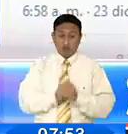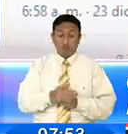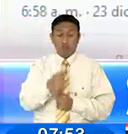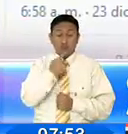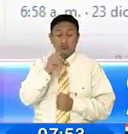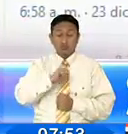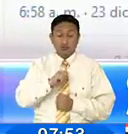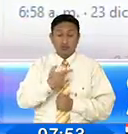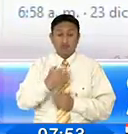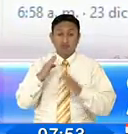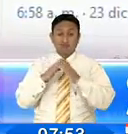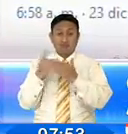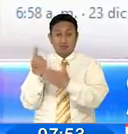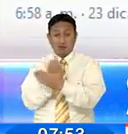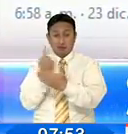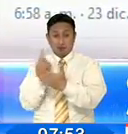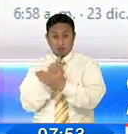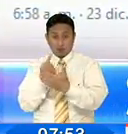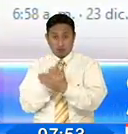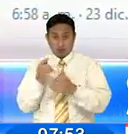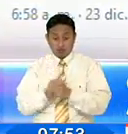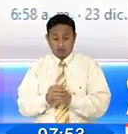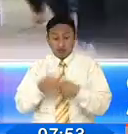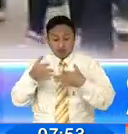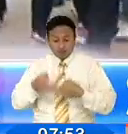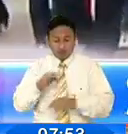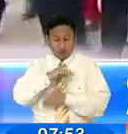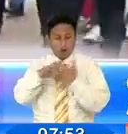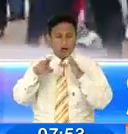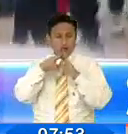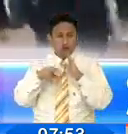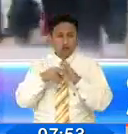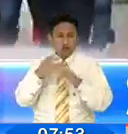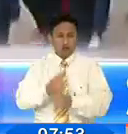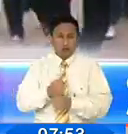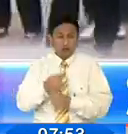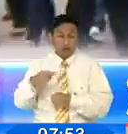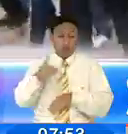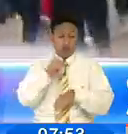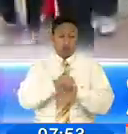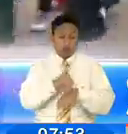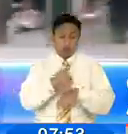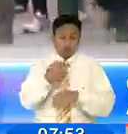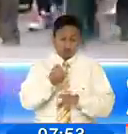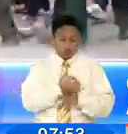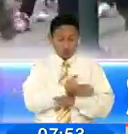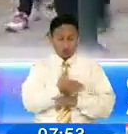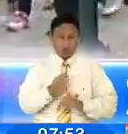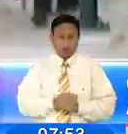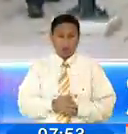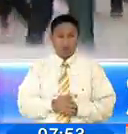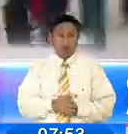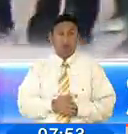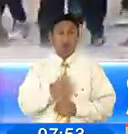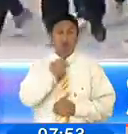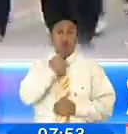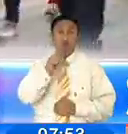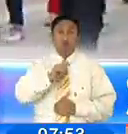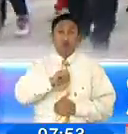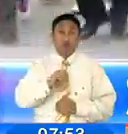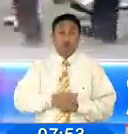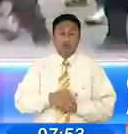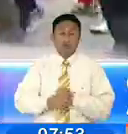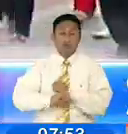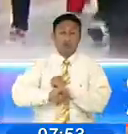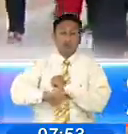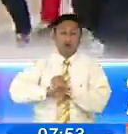guardará el aislamiento correspondiente y que cumple todos los protocolos que su médico tratante le ha recomendado. Larrea dijo que su campaña